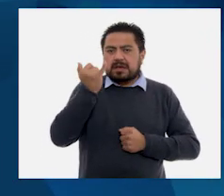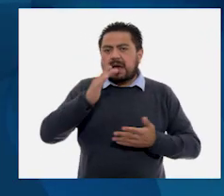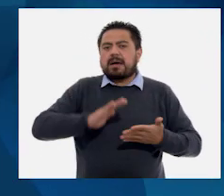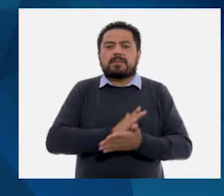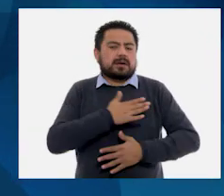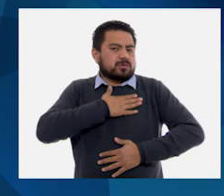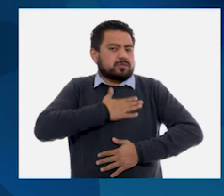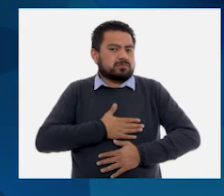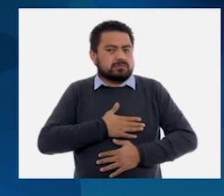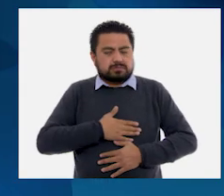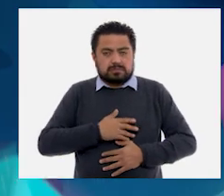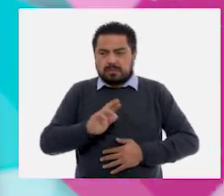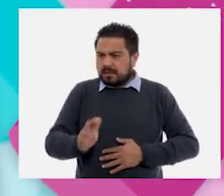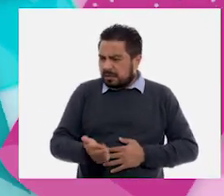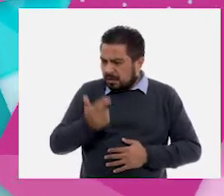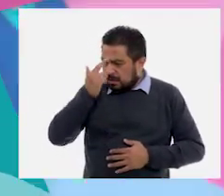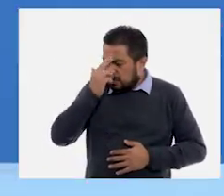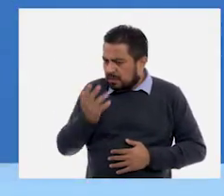acuerdan?